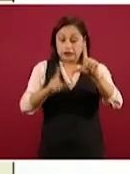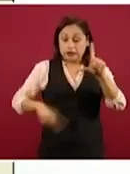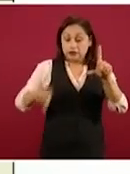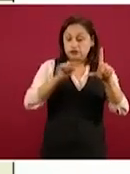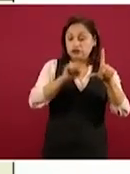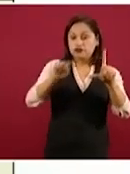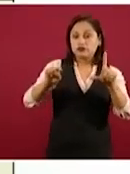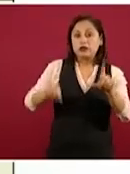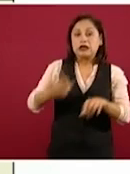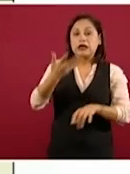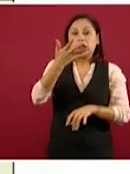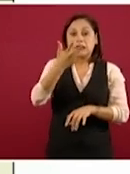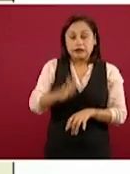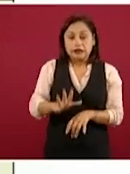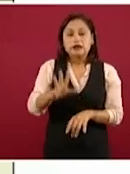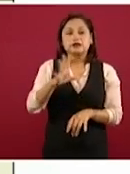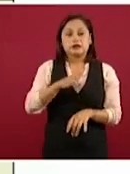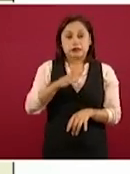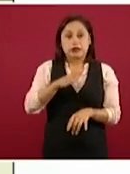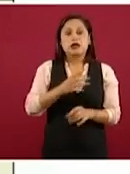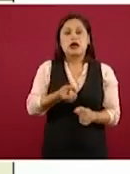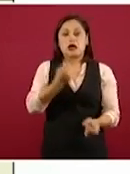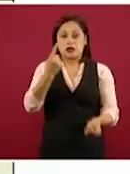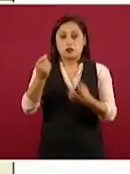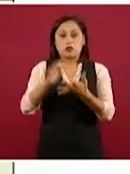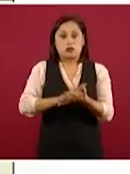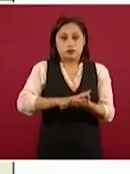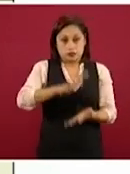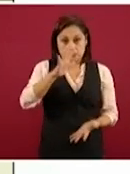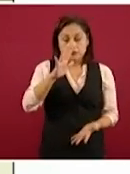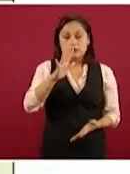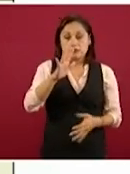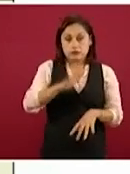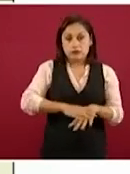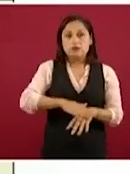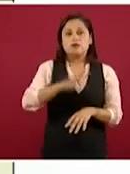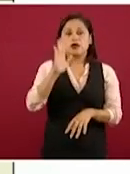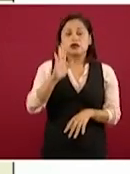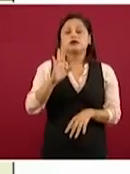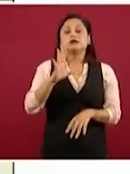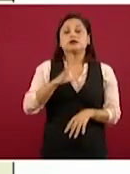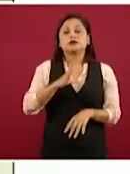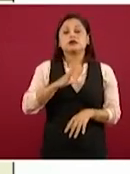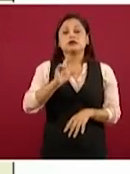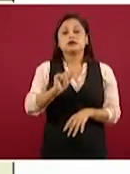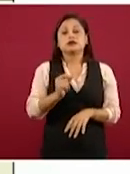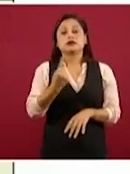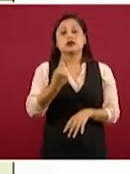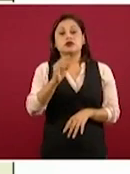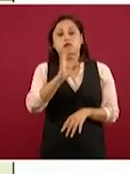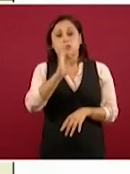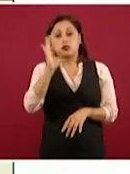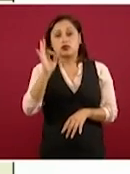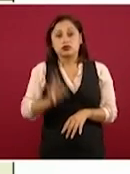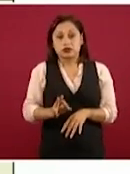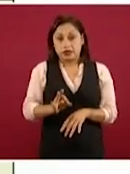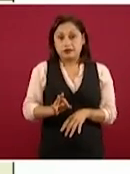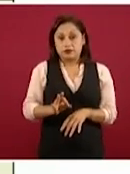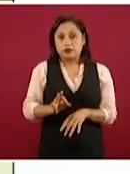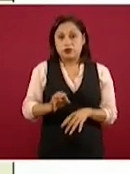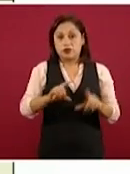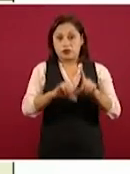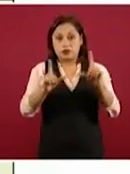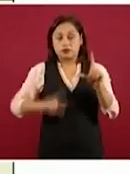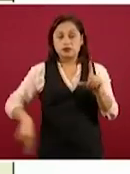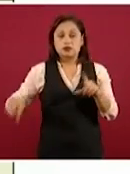mayor cantidad de armas aseguradas, que representan el 71% del total nacional. Esas tenemos: